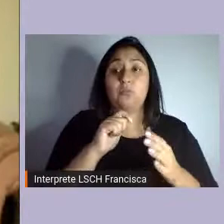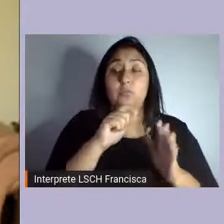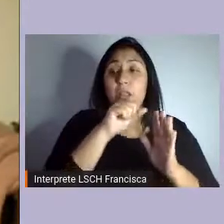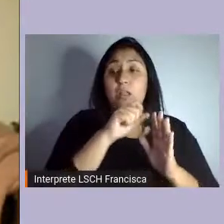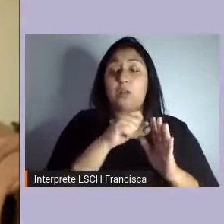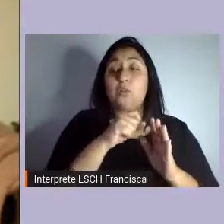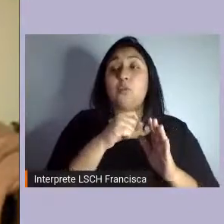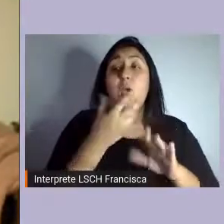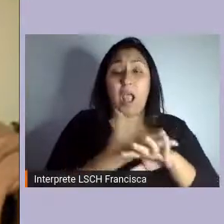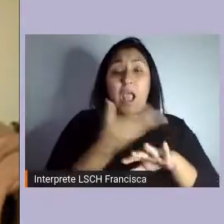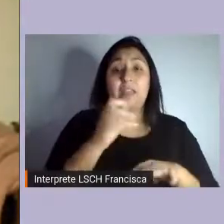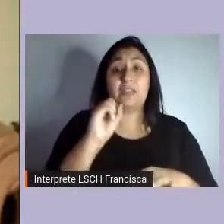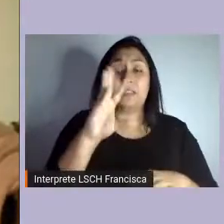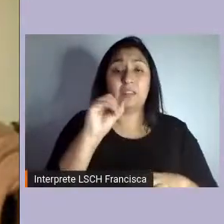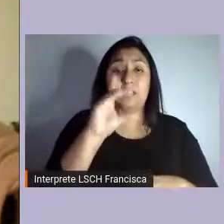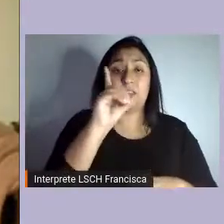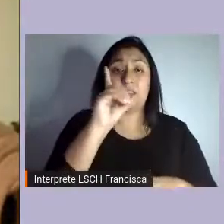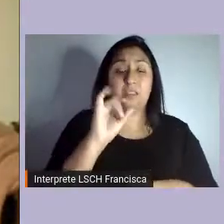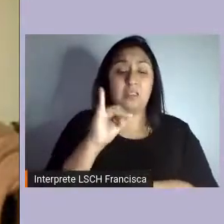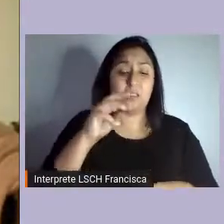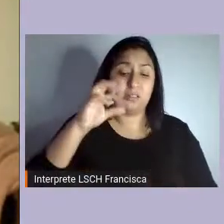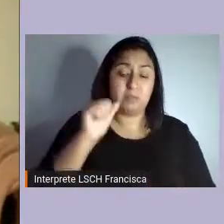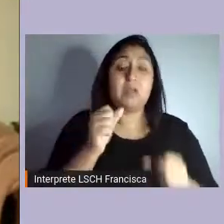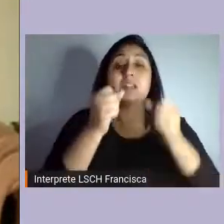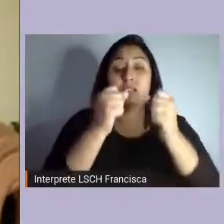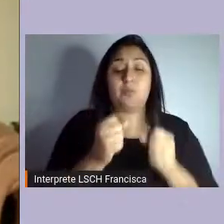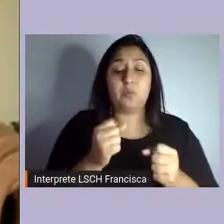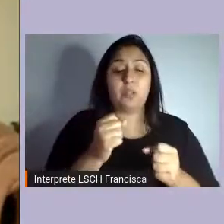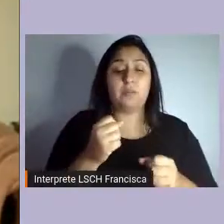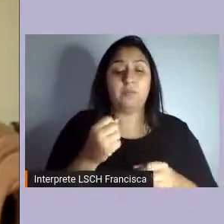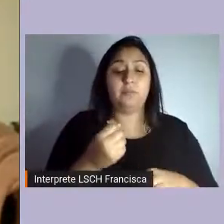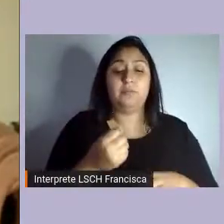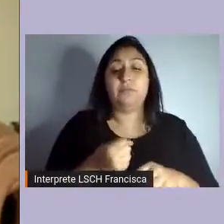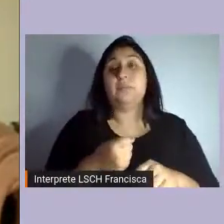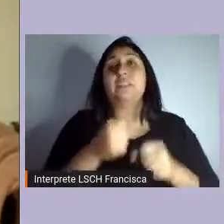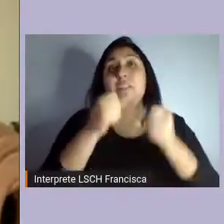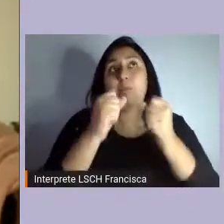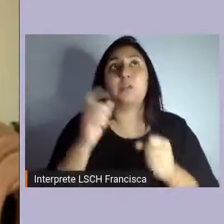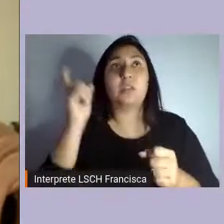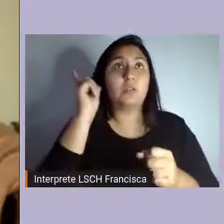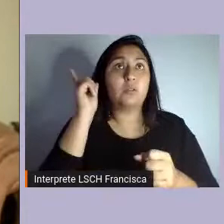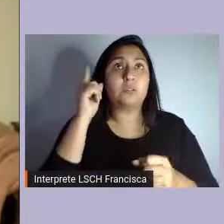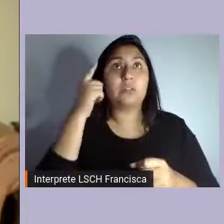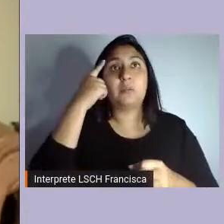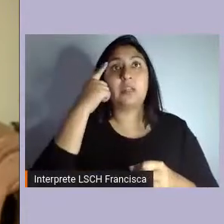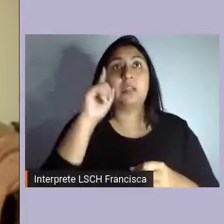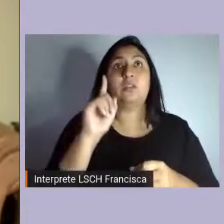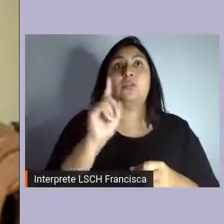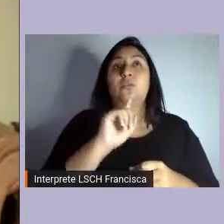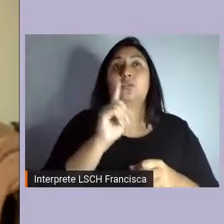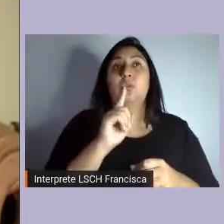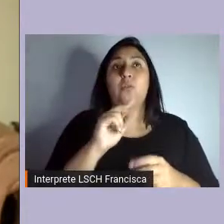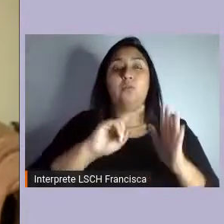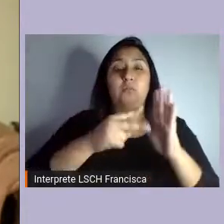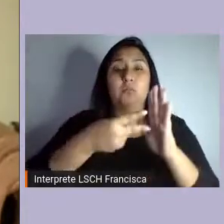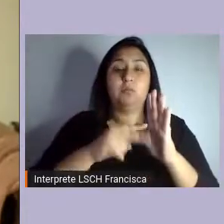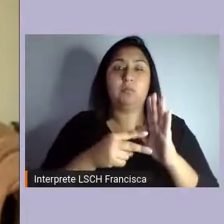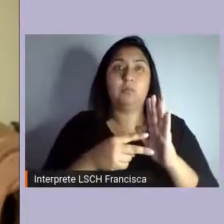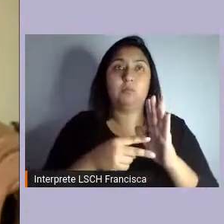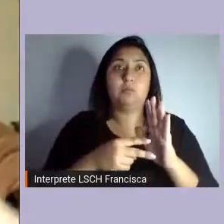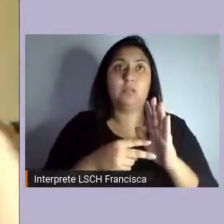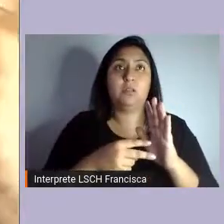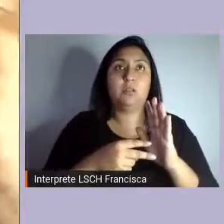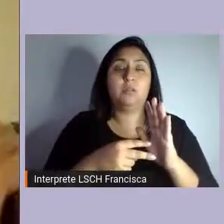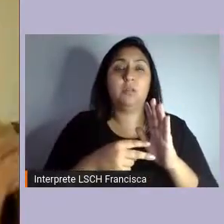bien. Hubiera sido lindo de todas maneras escucharla, pero para no tener problemas en la transmisión, entonces no lo pusimos. Hay